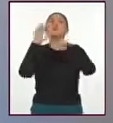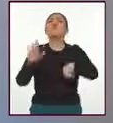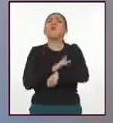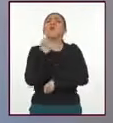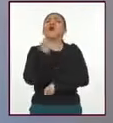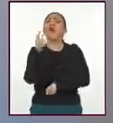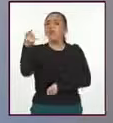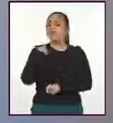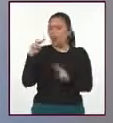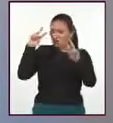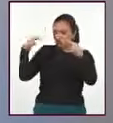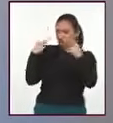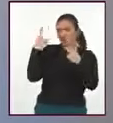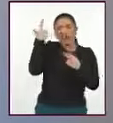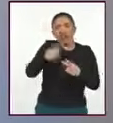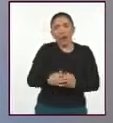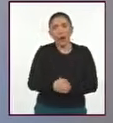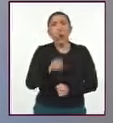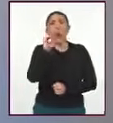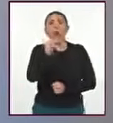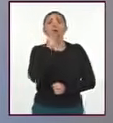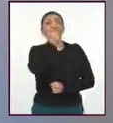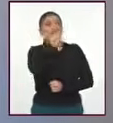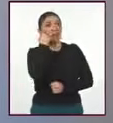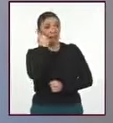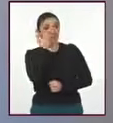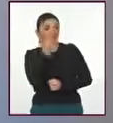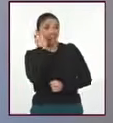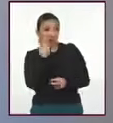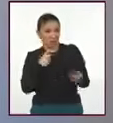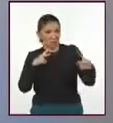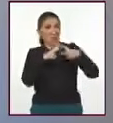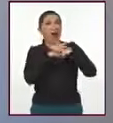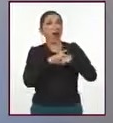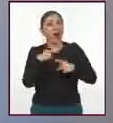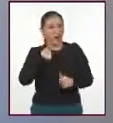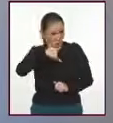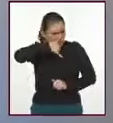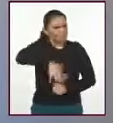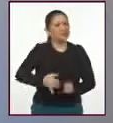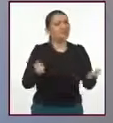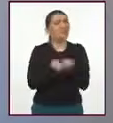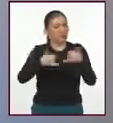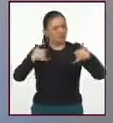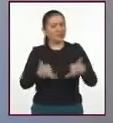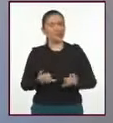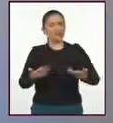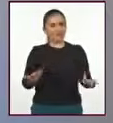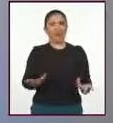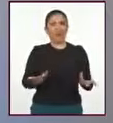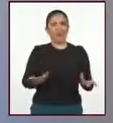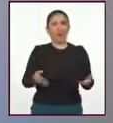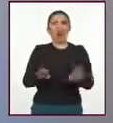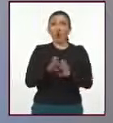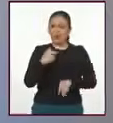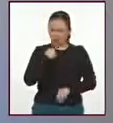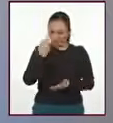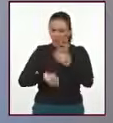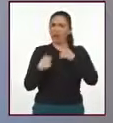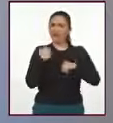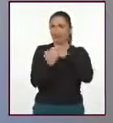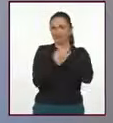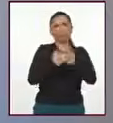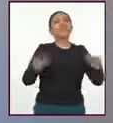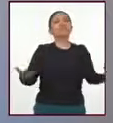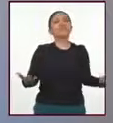miro feo. O alguien me dijo que quería pelear conmigo y entonces yo no me iba a dejar, casi como, no, ni modo que no me defendiera. Ya